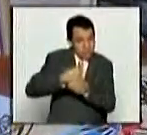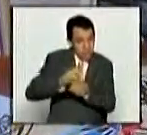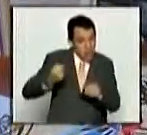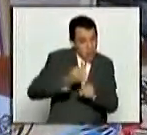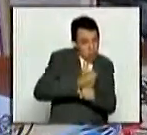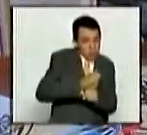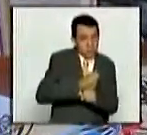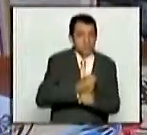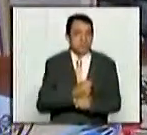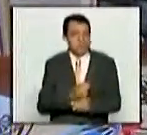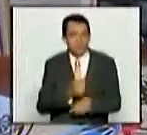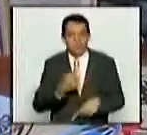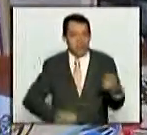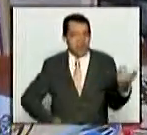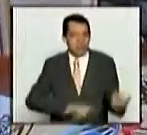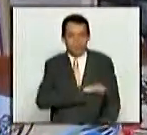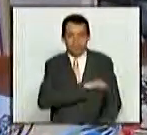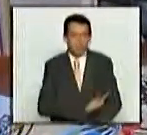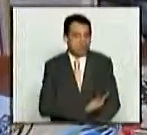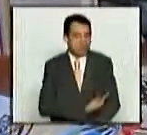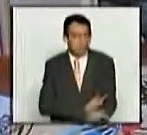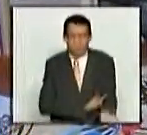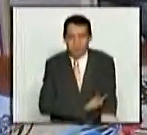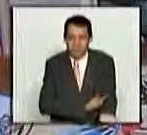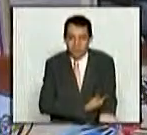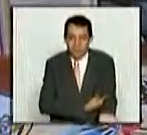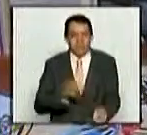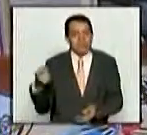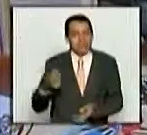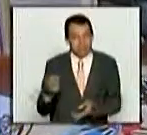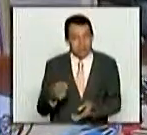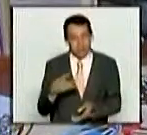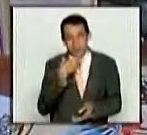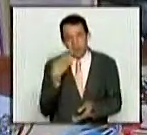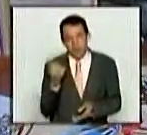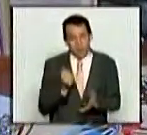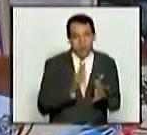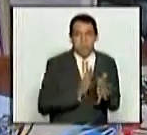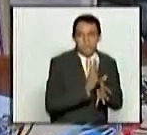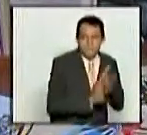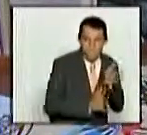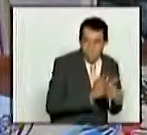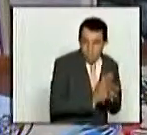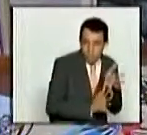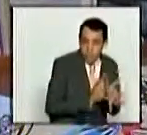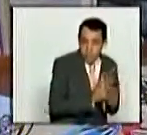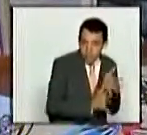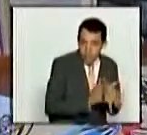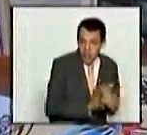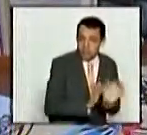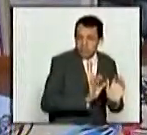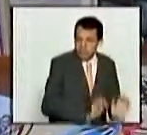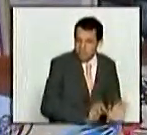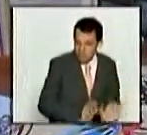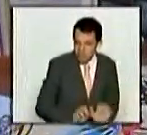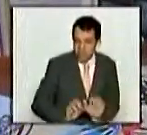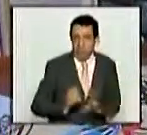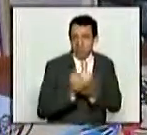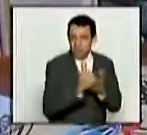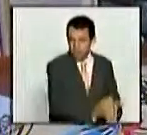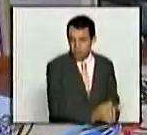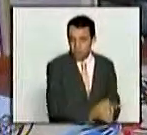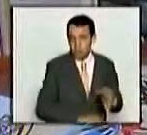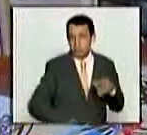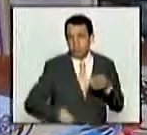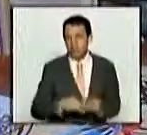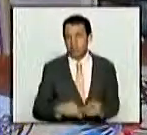postura. Y ahí es donde empieza la manipulación con una terapia que es la quiropraxia. Y entonces ahí